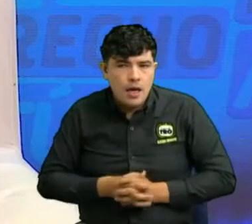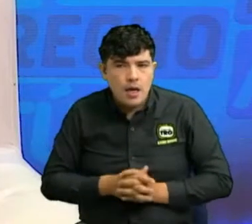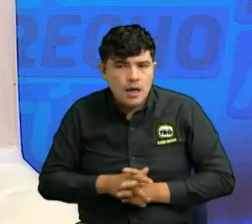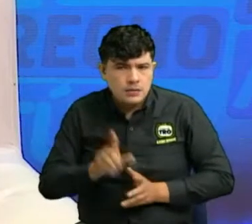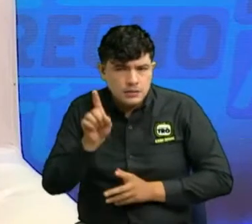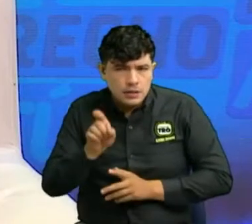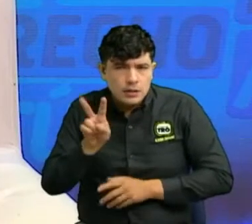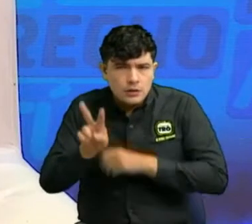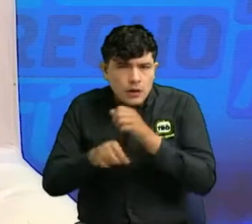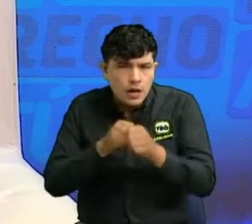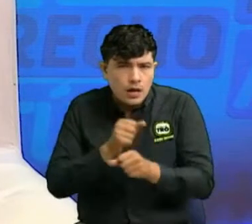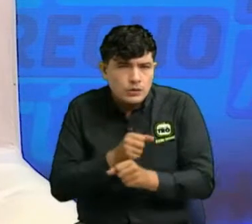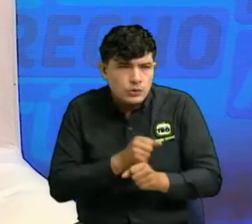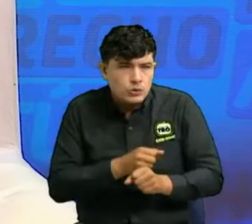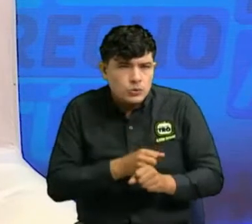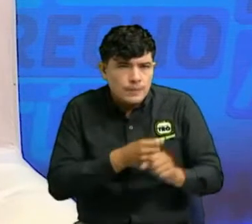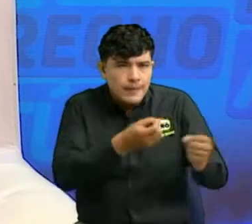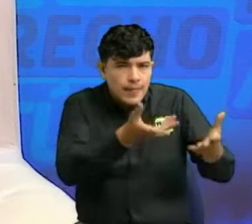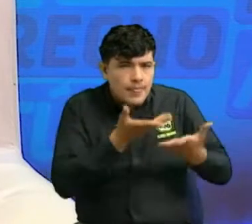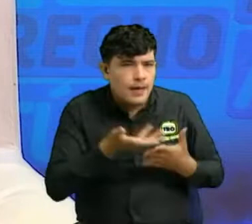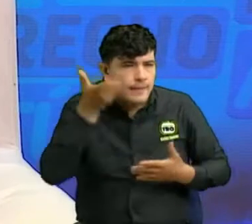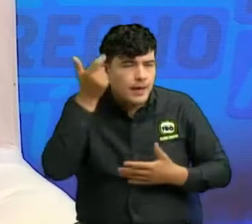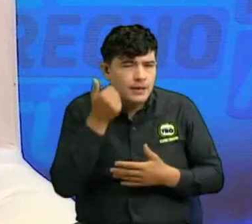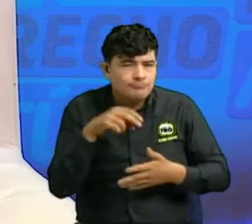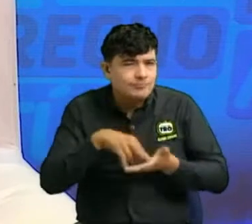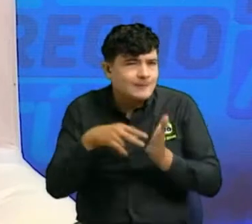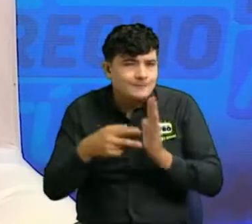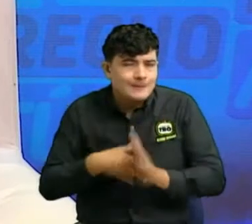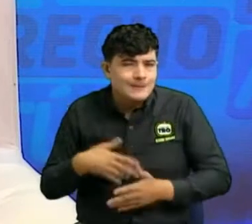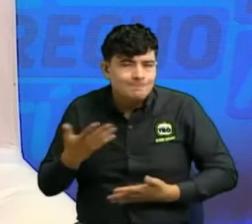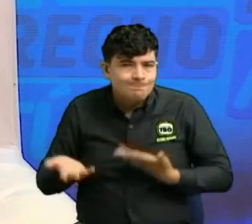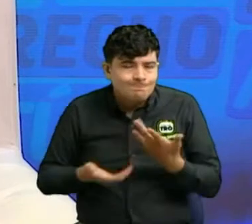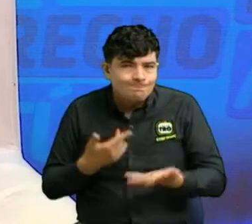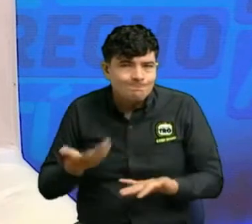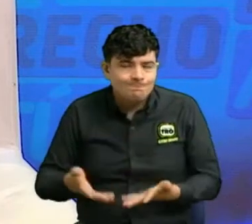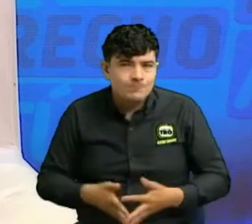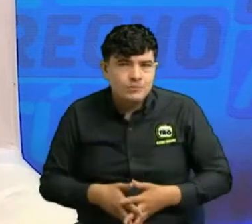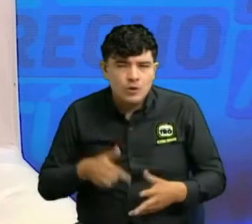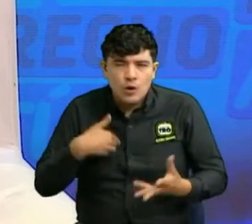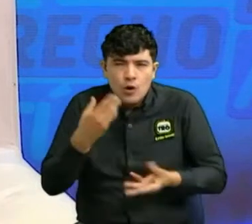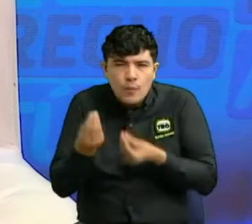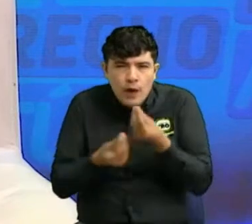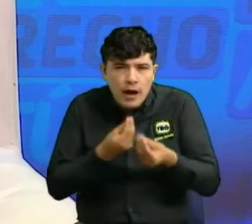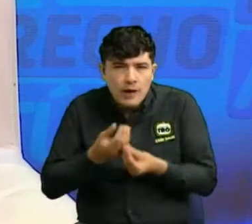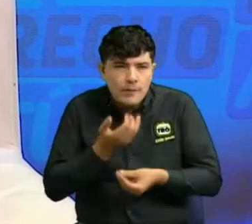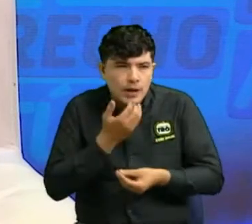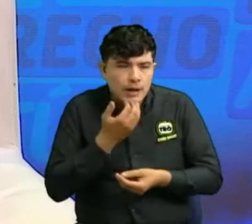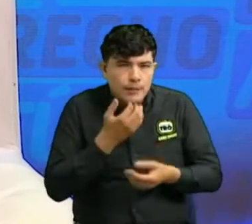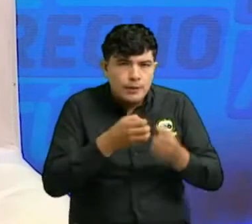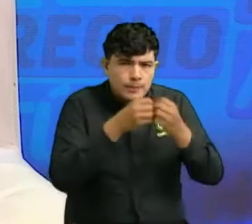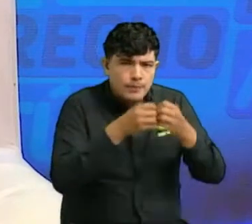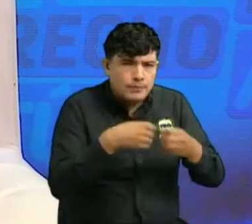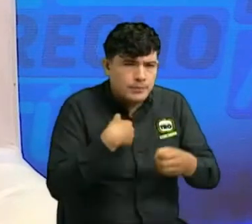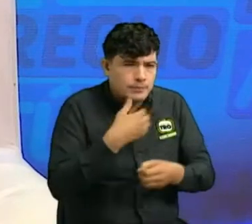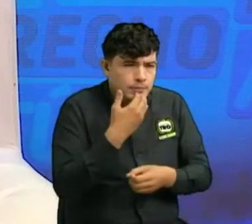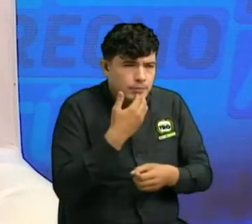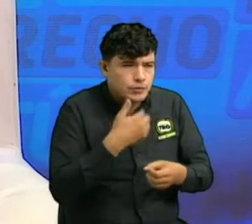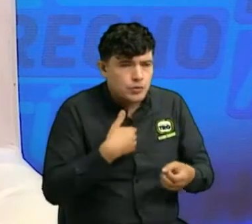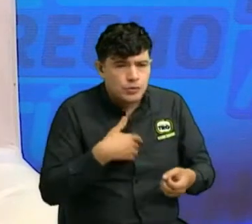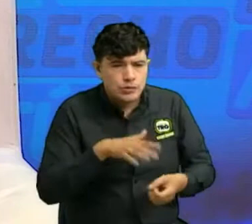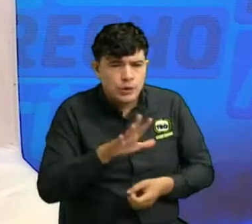desempleado. ¿Eso me percute esperando la edad si eso pierdo algún tiempo la pensión?